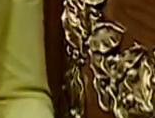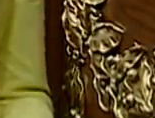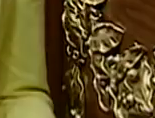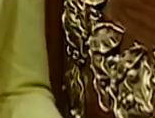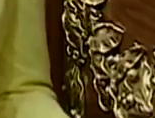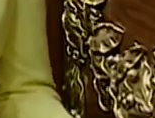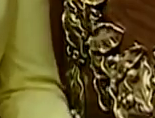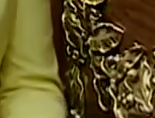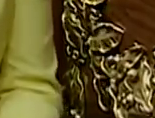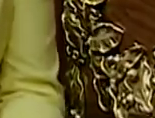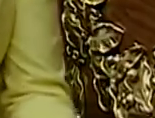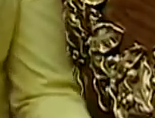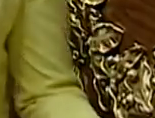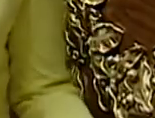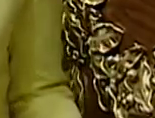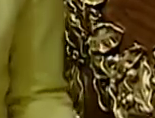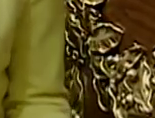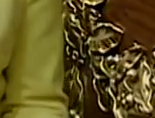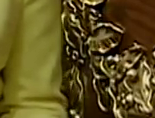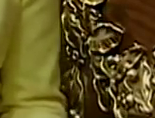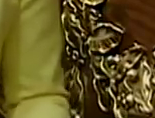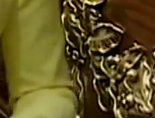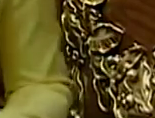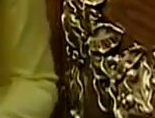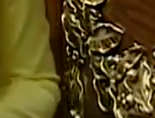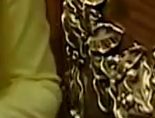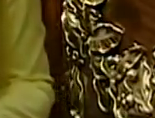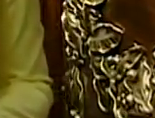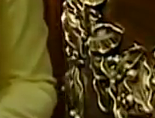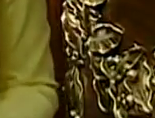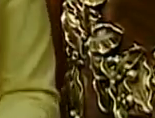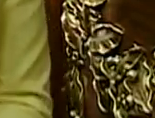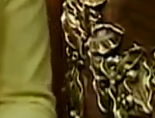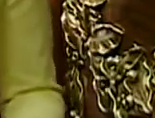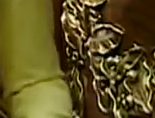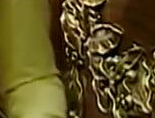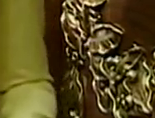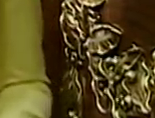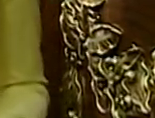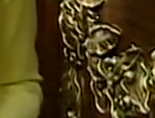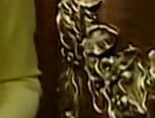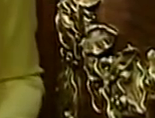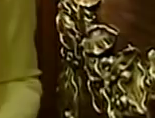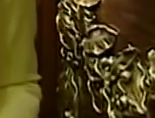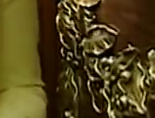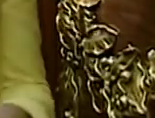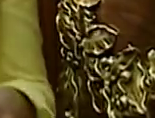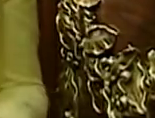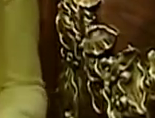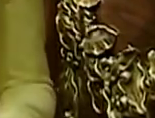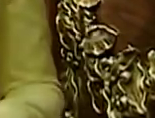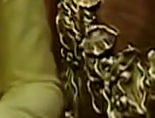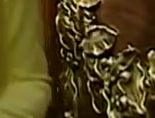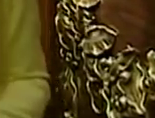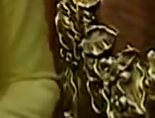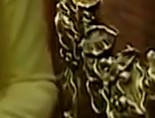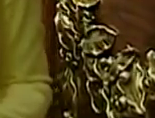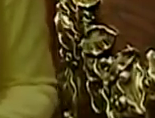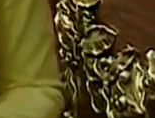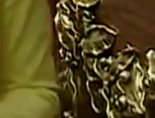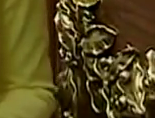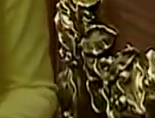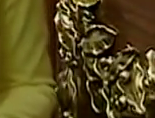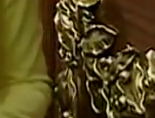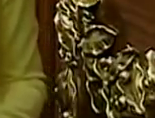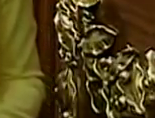Revolución Bolivariana y de esa convocatoria que hace el presidente Nicolás Maduro a reforzar todo el sistema. También durante esta sesión,